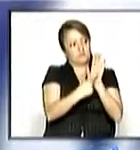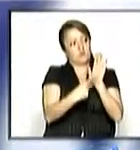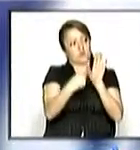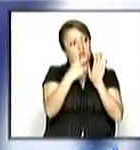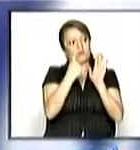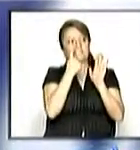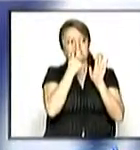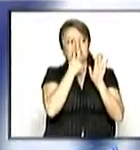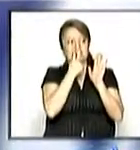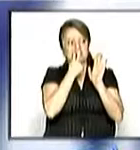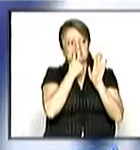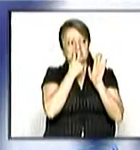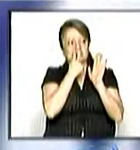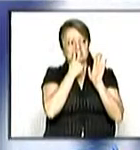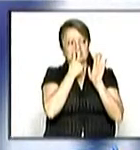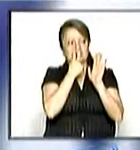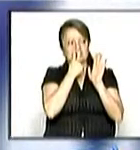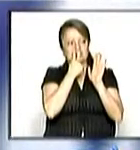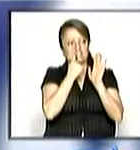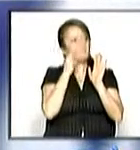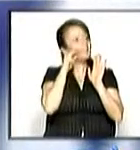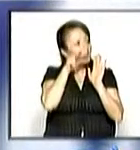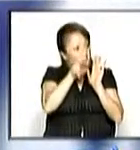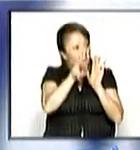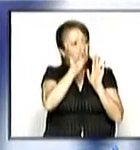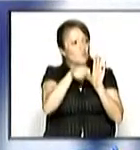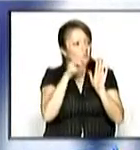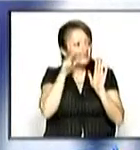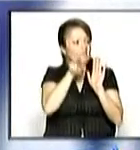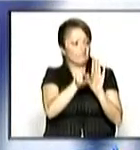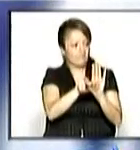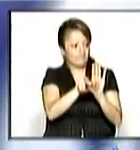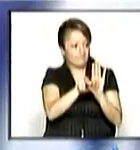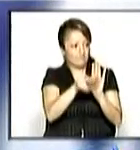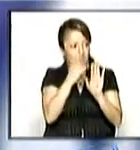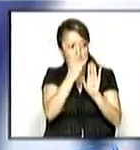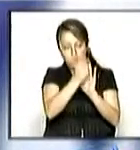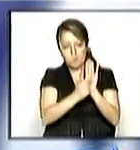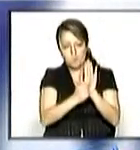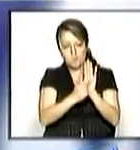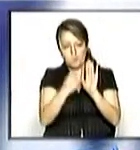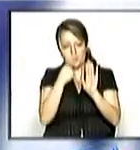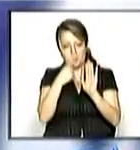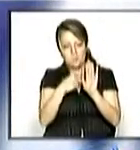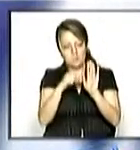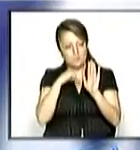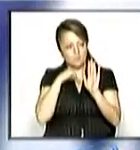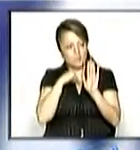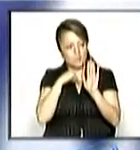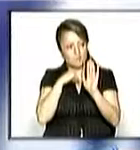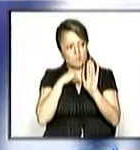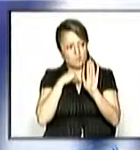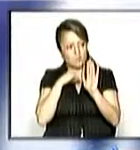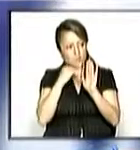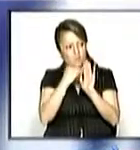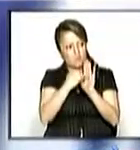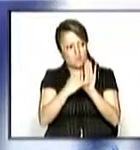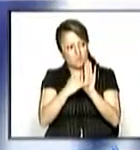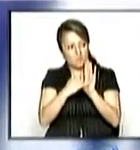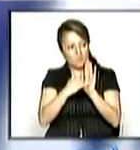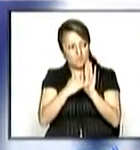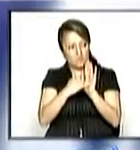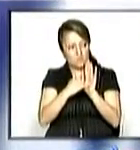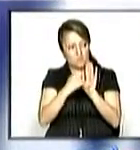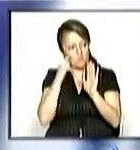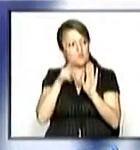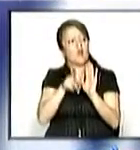Este modelo, aquí podemos apreciar también una zona que tiene ausente. Esperemos que